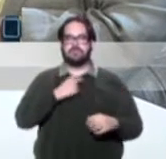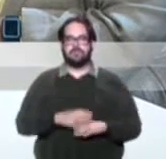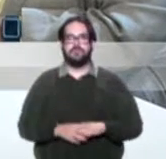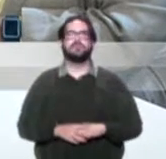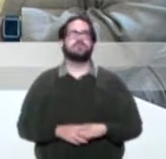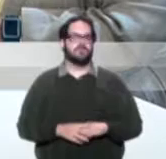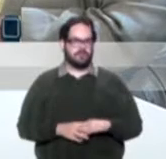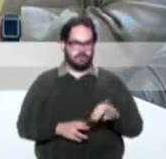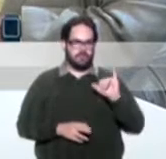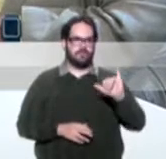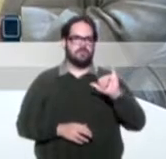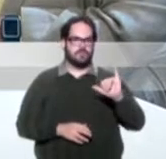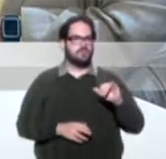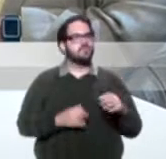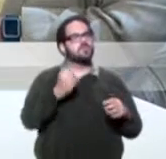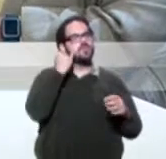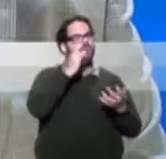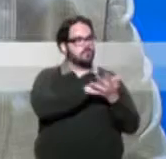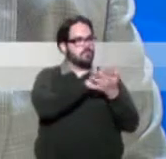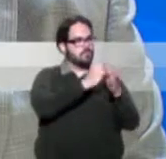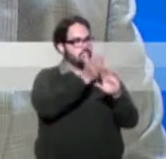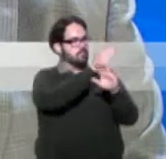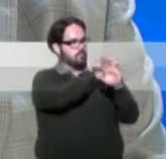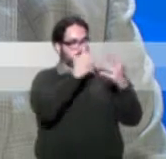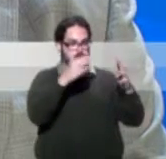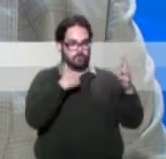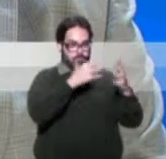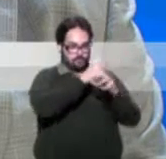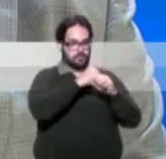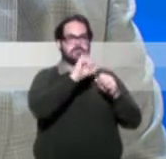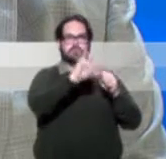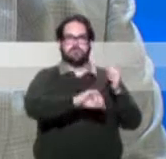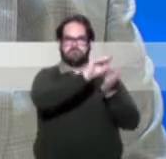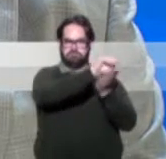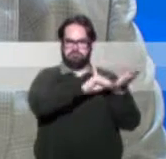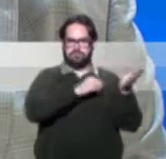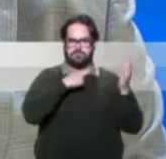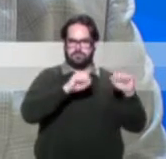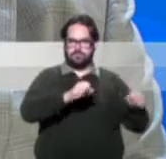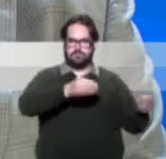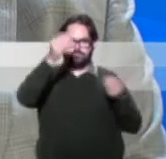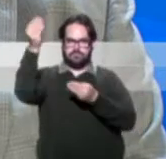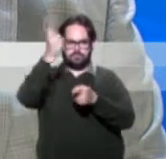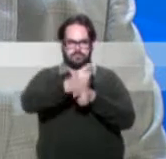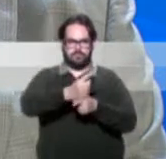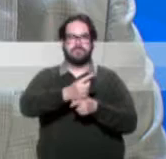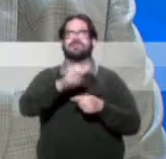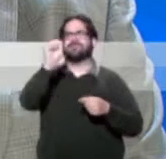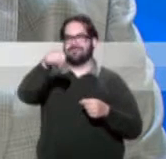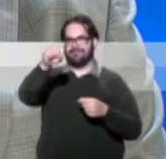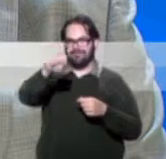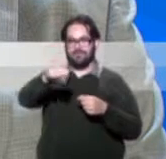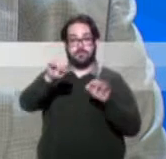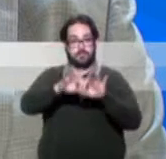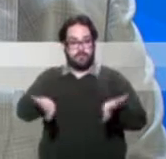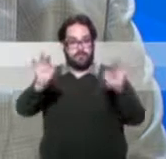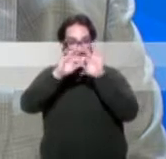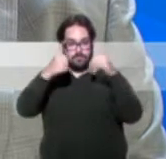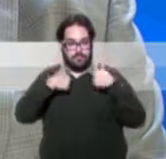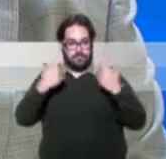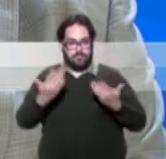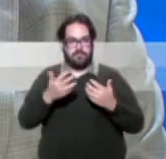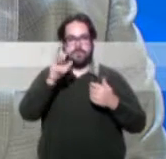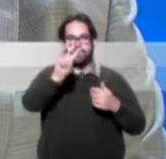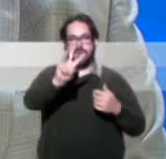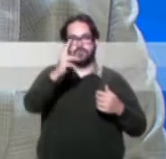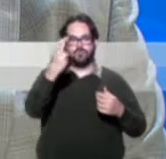rendir mucho antes a la fecha en cuestión. Eso es así. Las dos cosas importantes son la W-2, que ya debo haberla recibido para finales de enero, y la